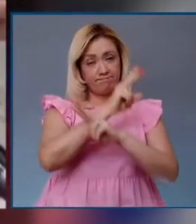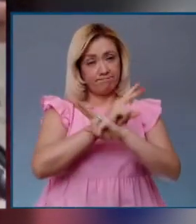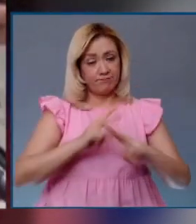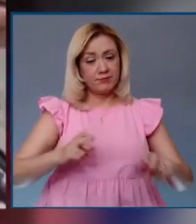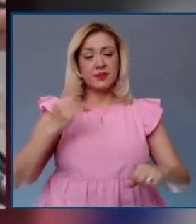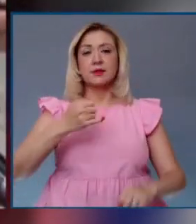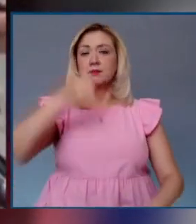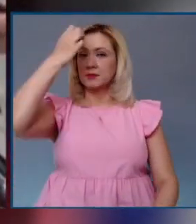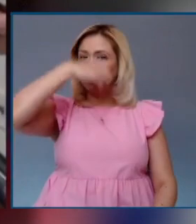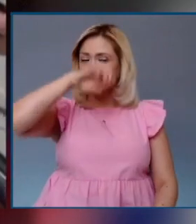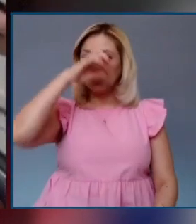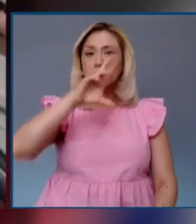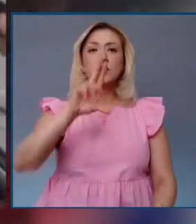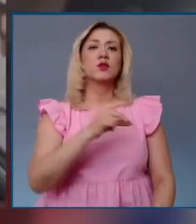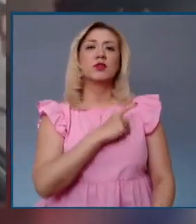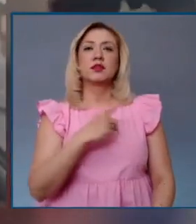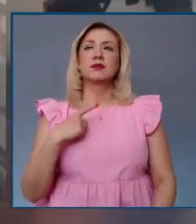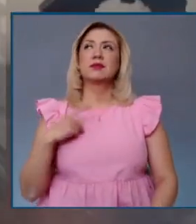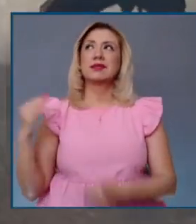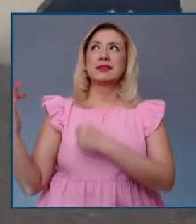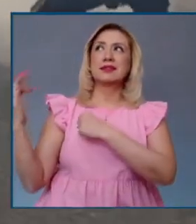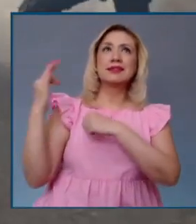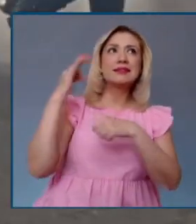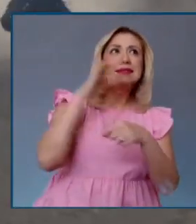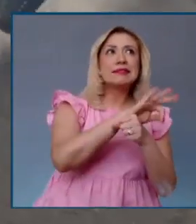interferencia, asedio o presiones indebidas.